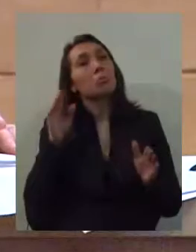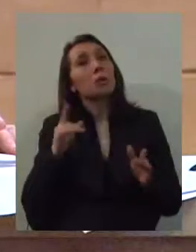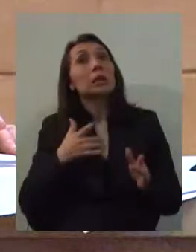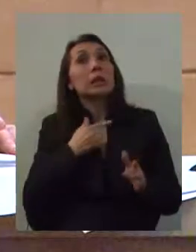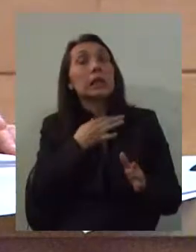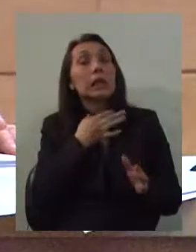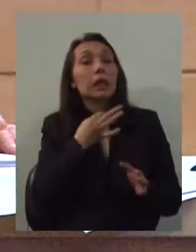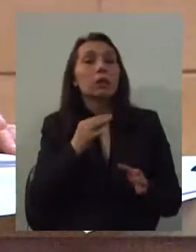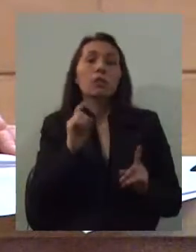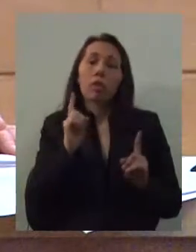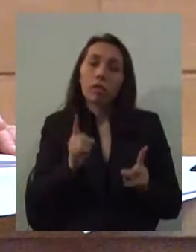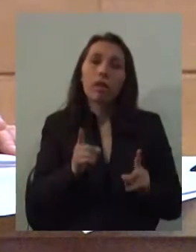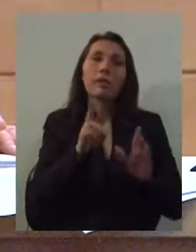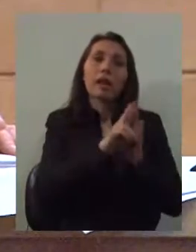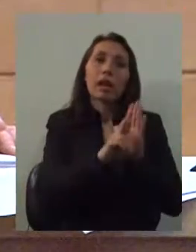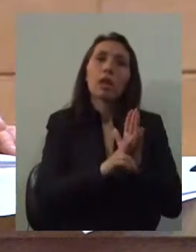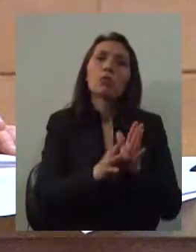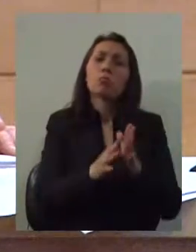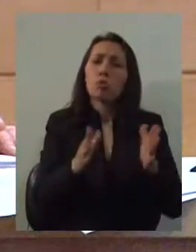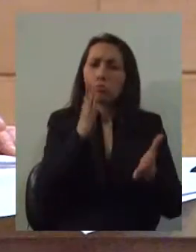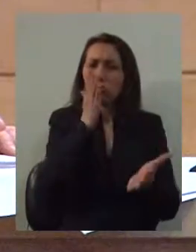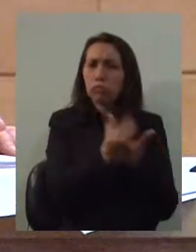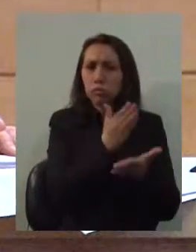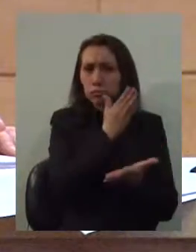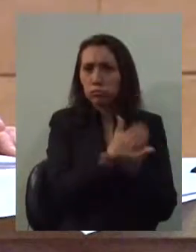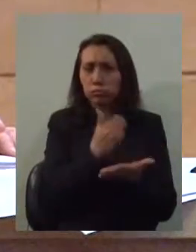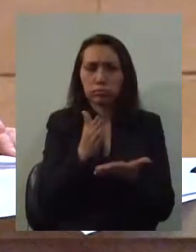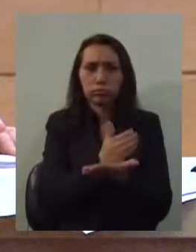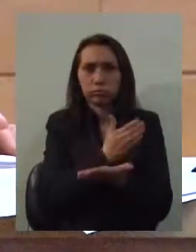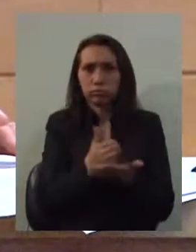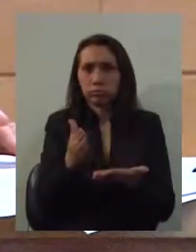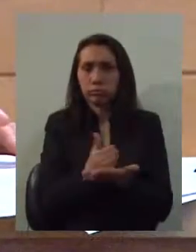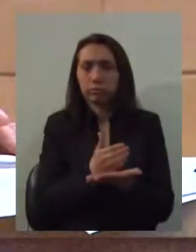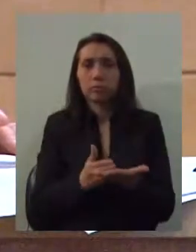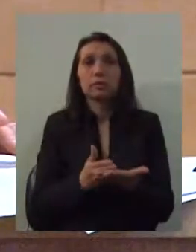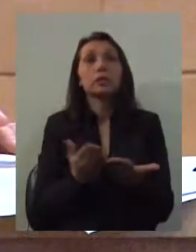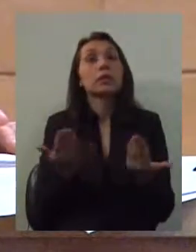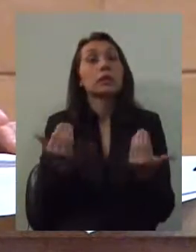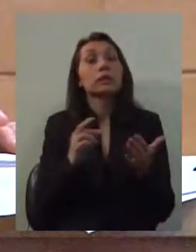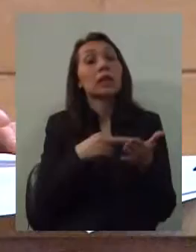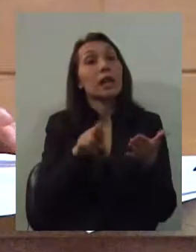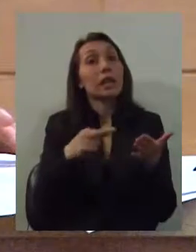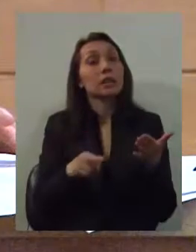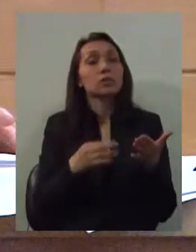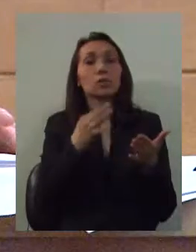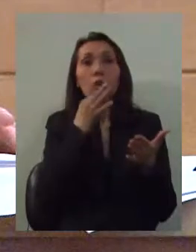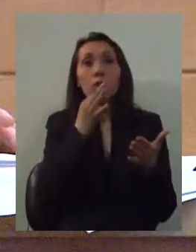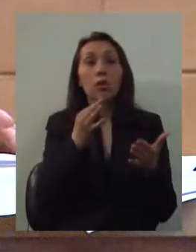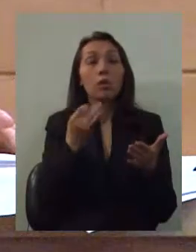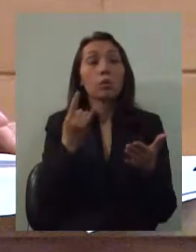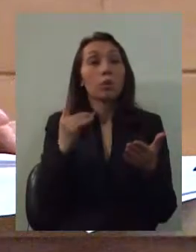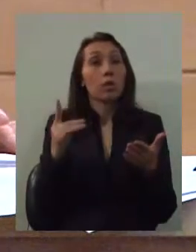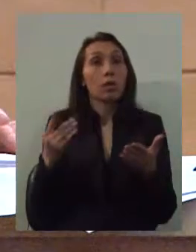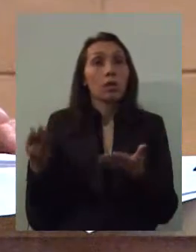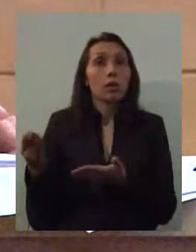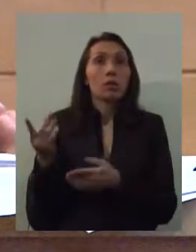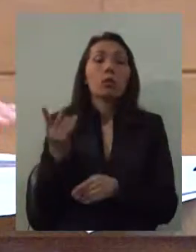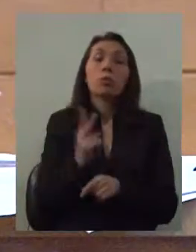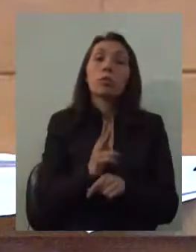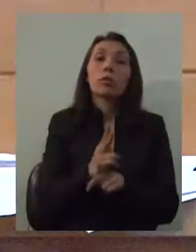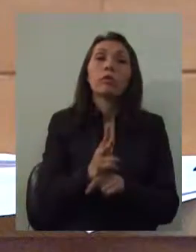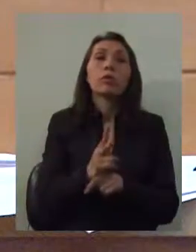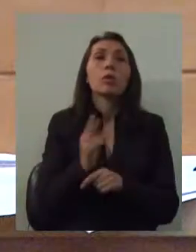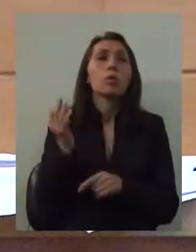tenemos que reglamentarlo muy rigurosamente. Requisitos, mencionaba usted, profesor, de